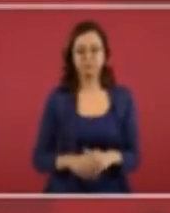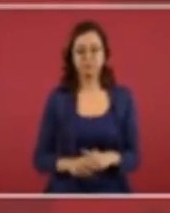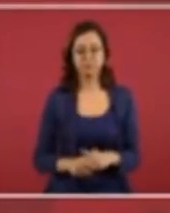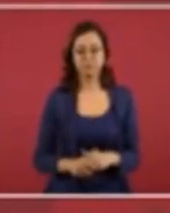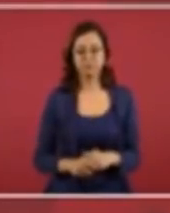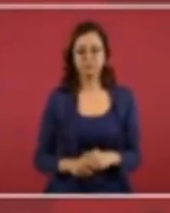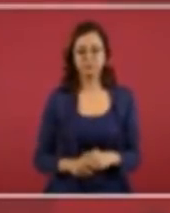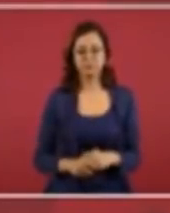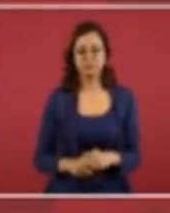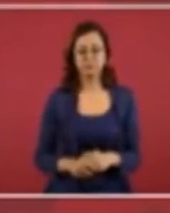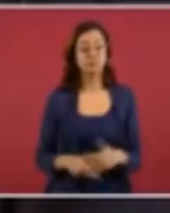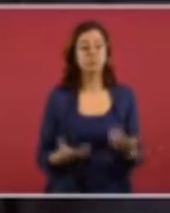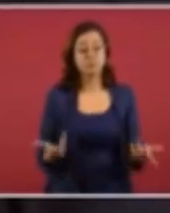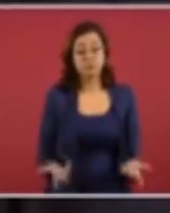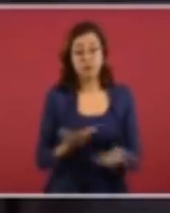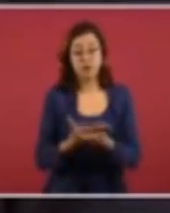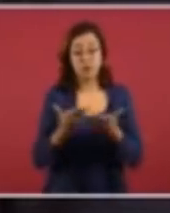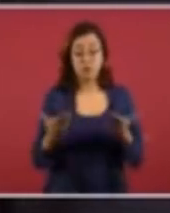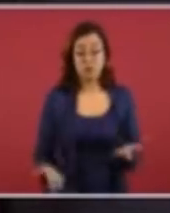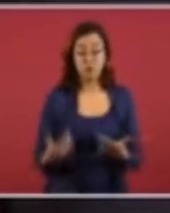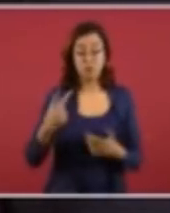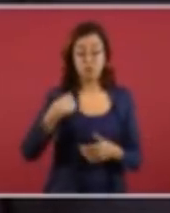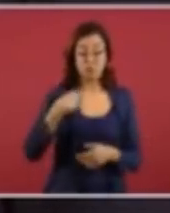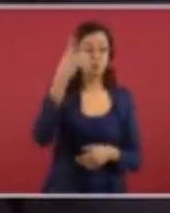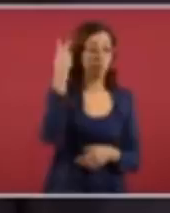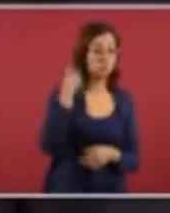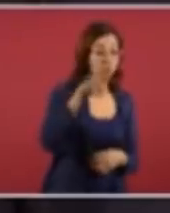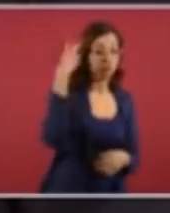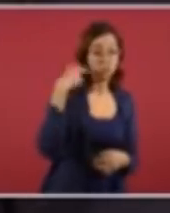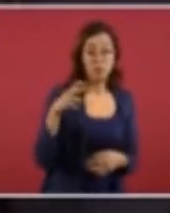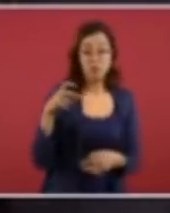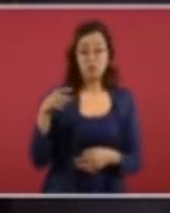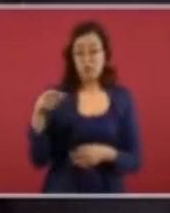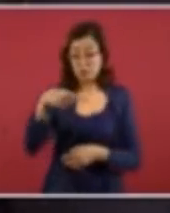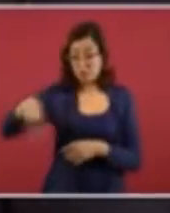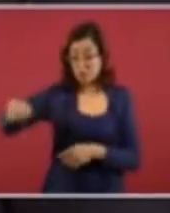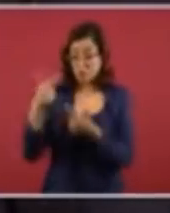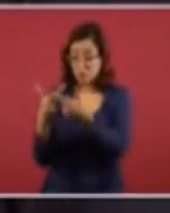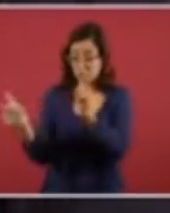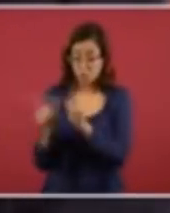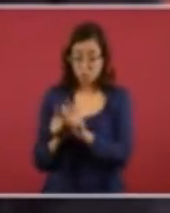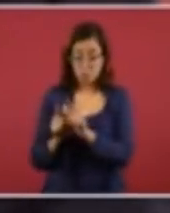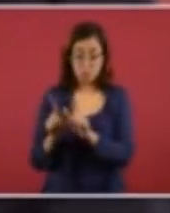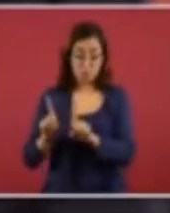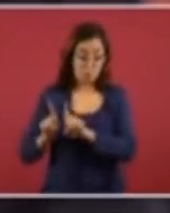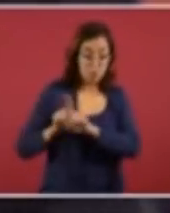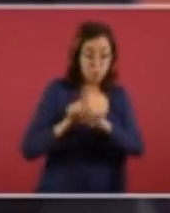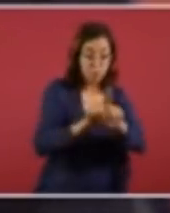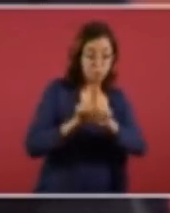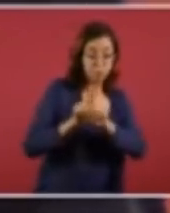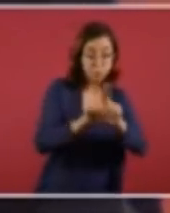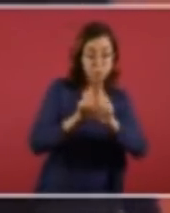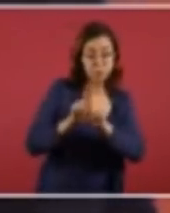van a protestar a donde yo vaya, tienen todo su derecho.